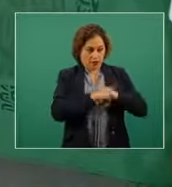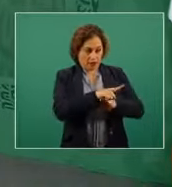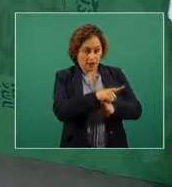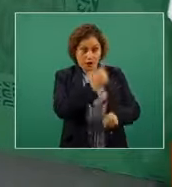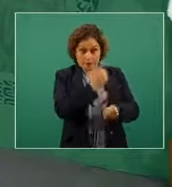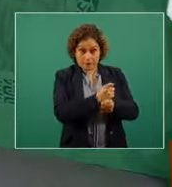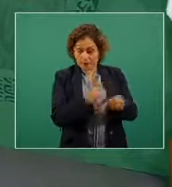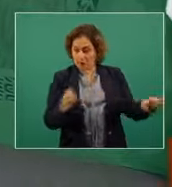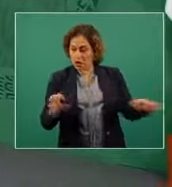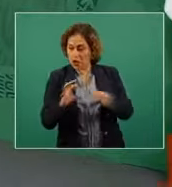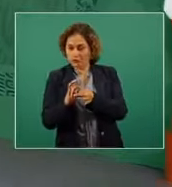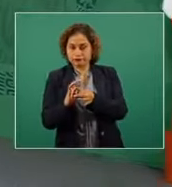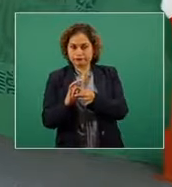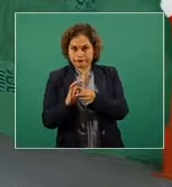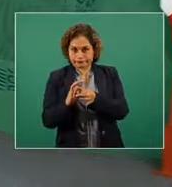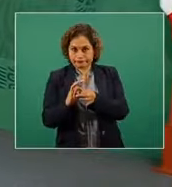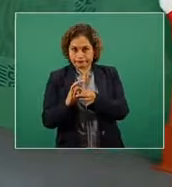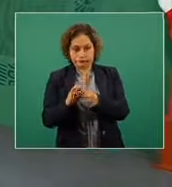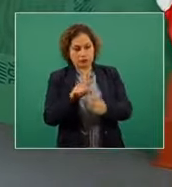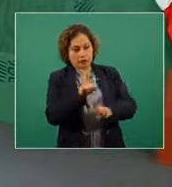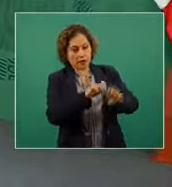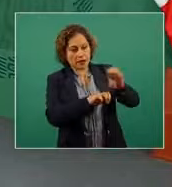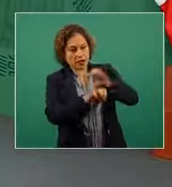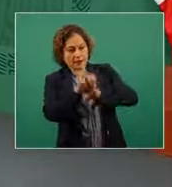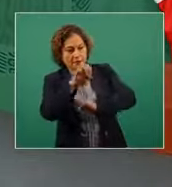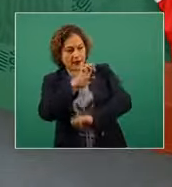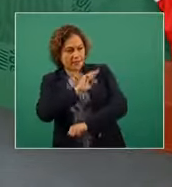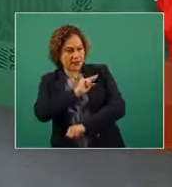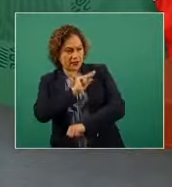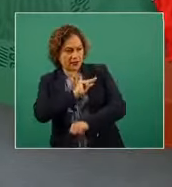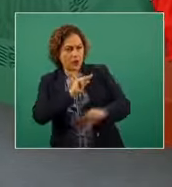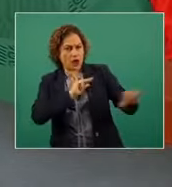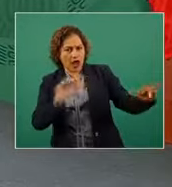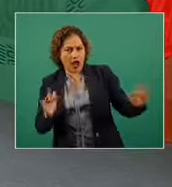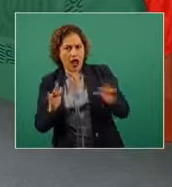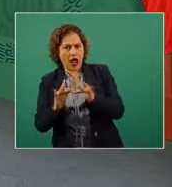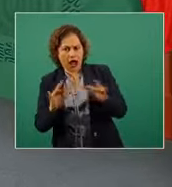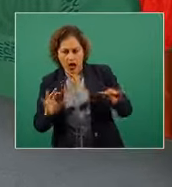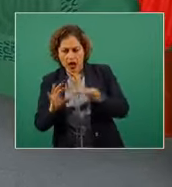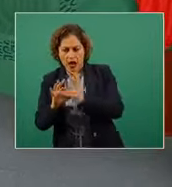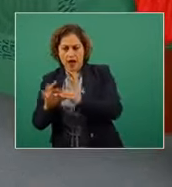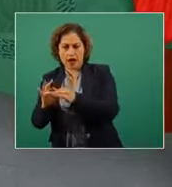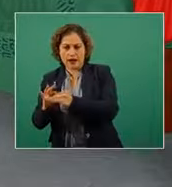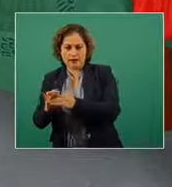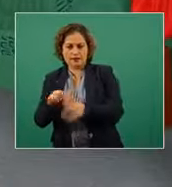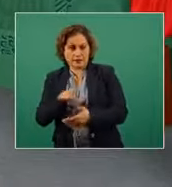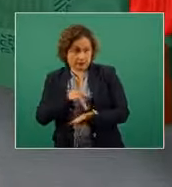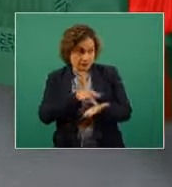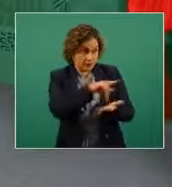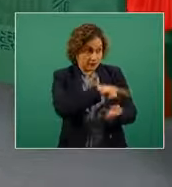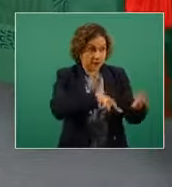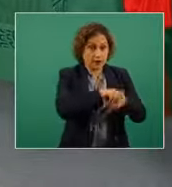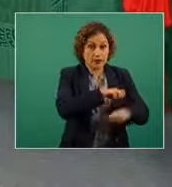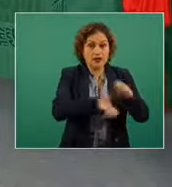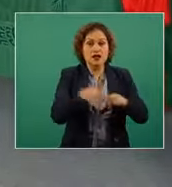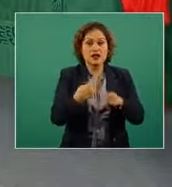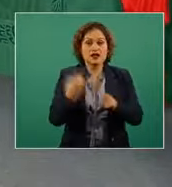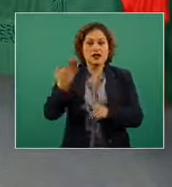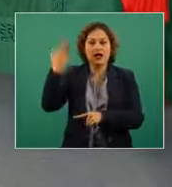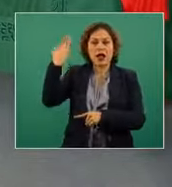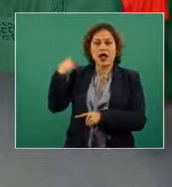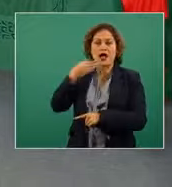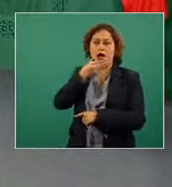primero van todas las empresas, las que apoyó Claudio X González,